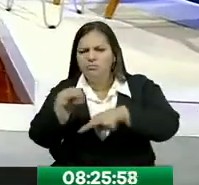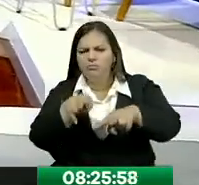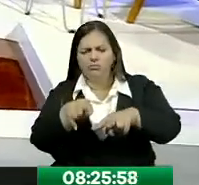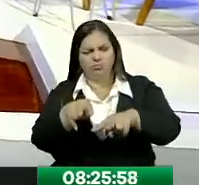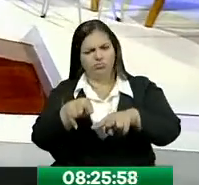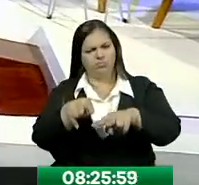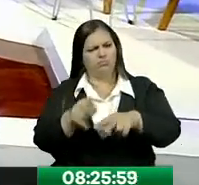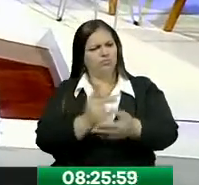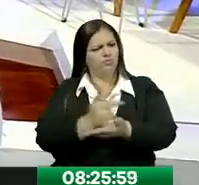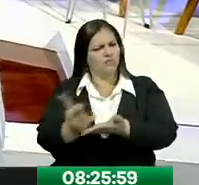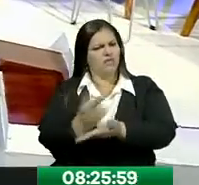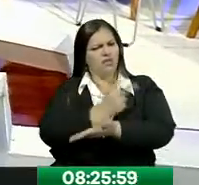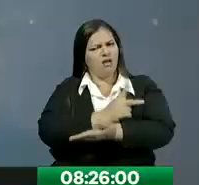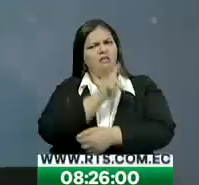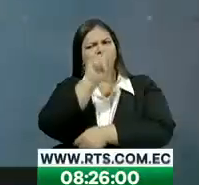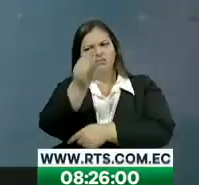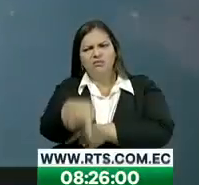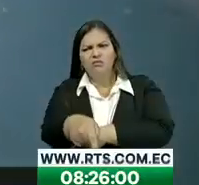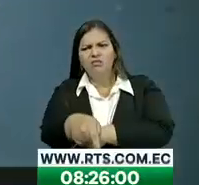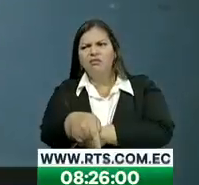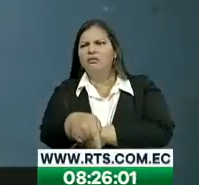días.